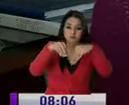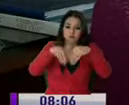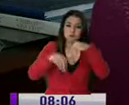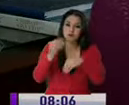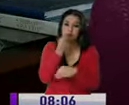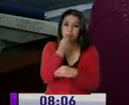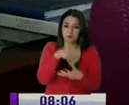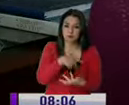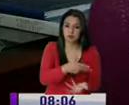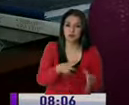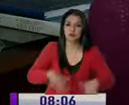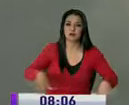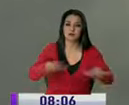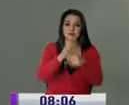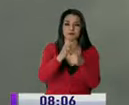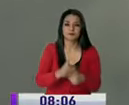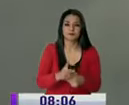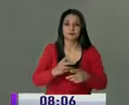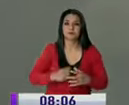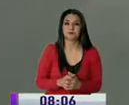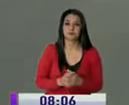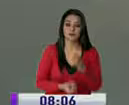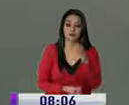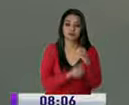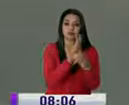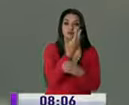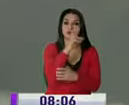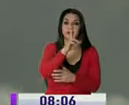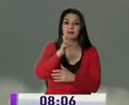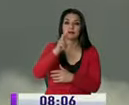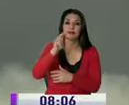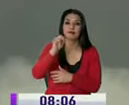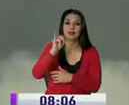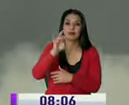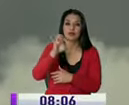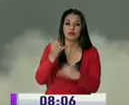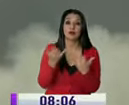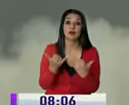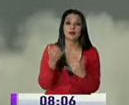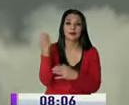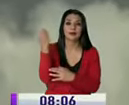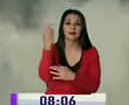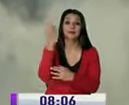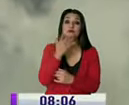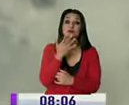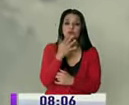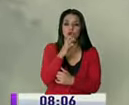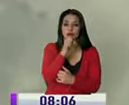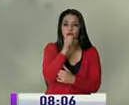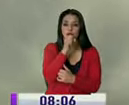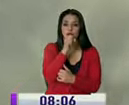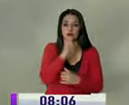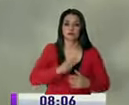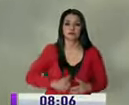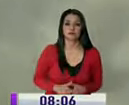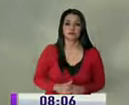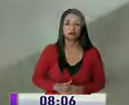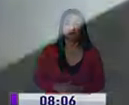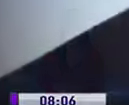intemperie, también debe estar protegido. El volcán reventador actualmente se encuentra en alerta naranja, informó Javier Rosero.